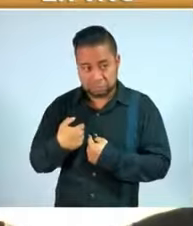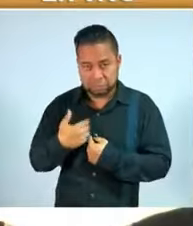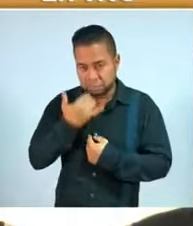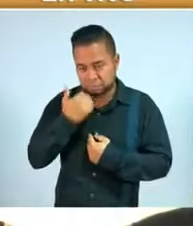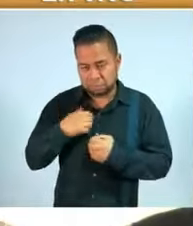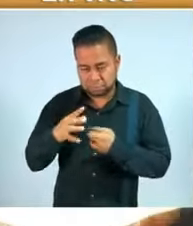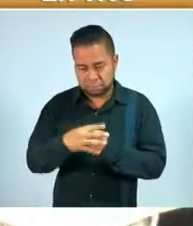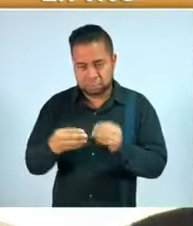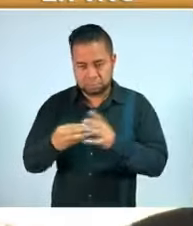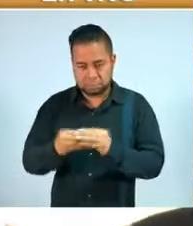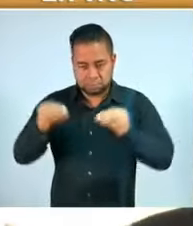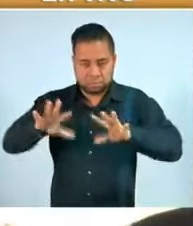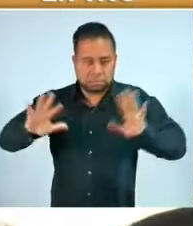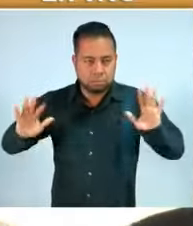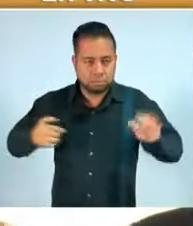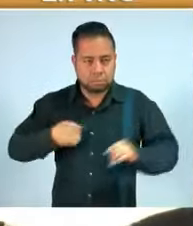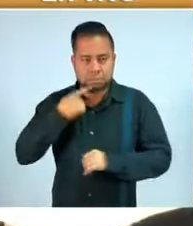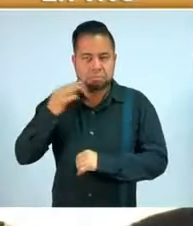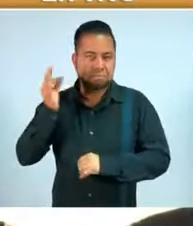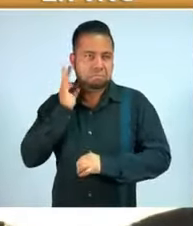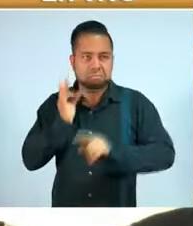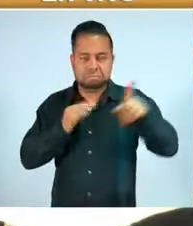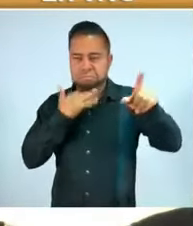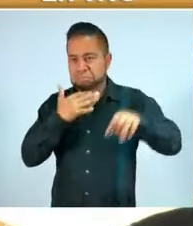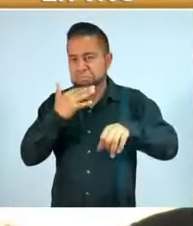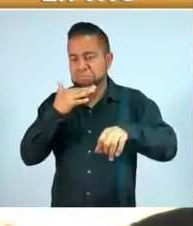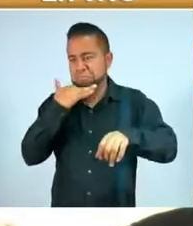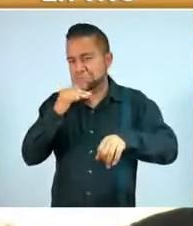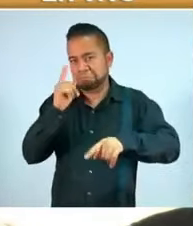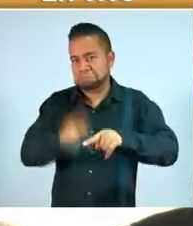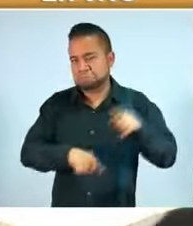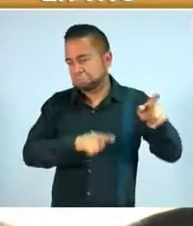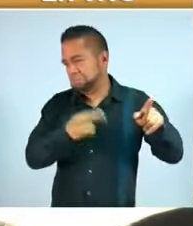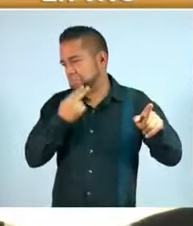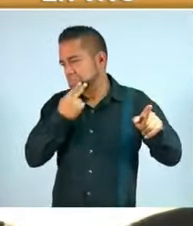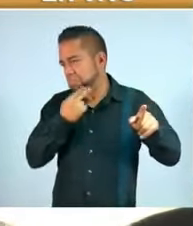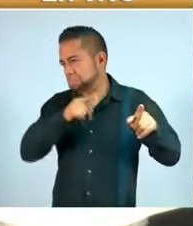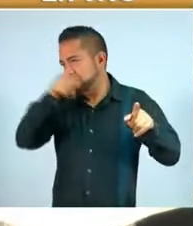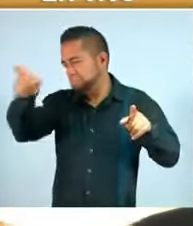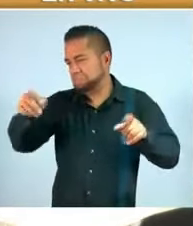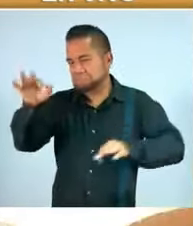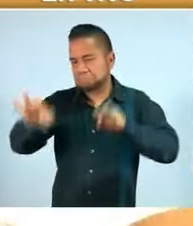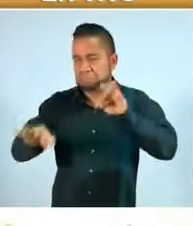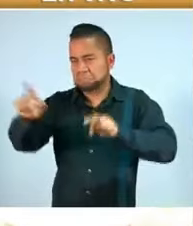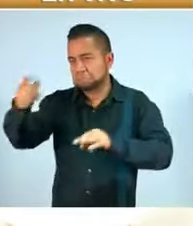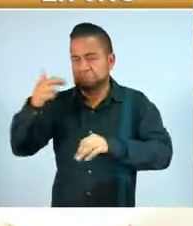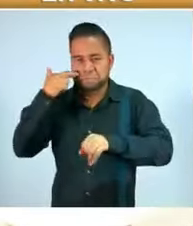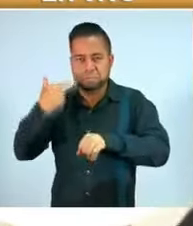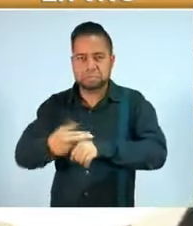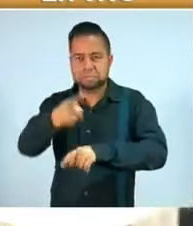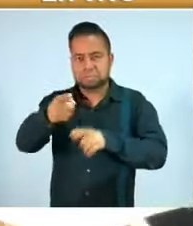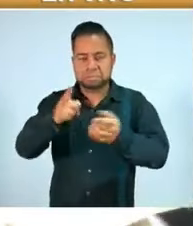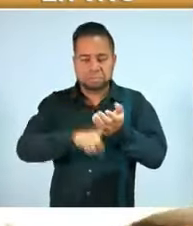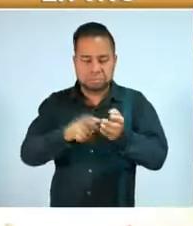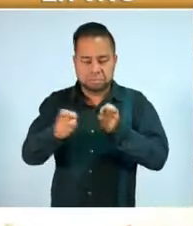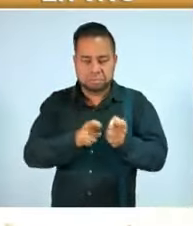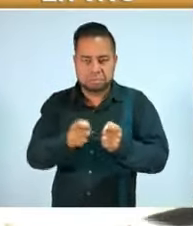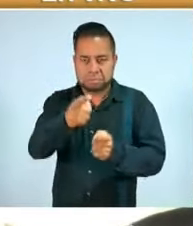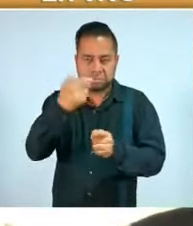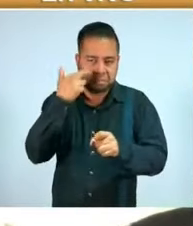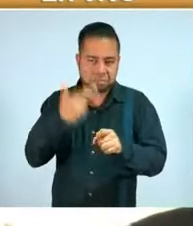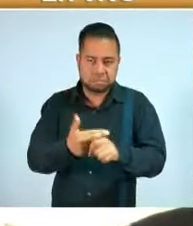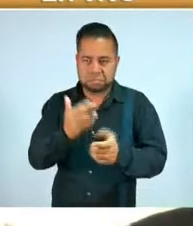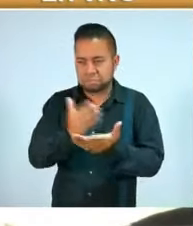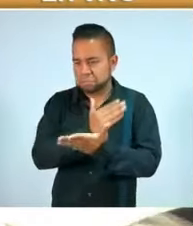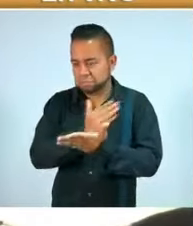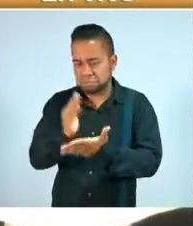deslindar, tengo que decir que la Fiscalía Anticorrupción hace una función, el tribunal hace otra, su órgano de control interno hace